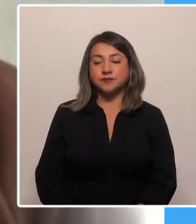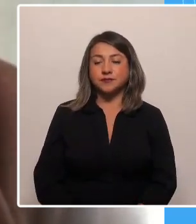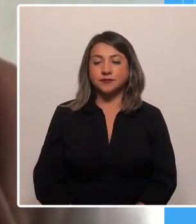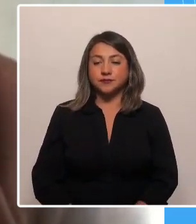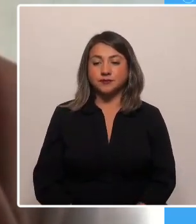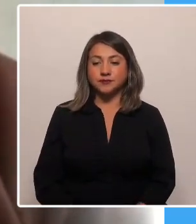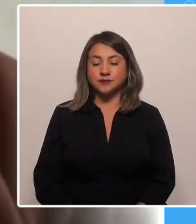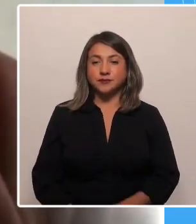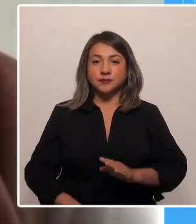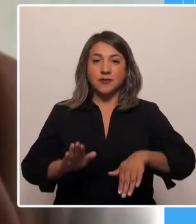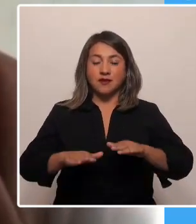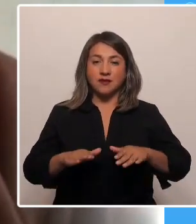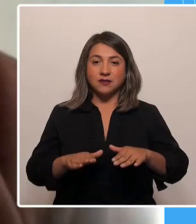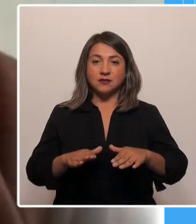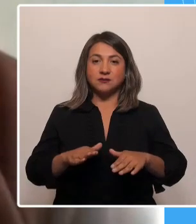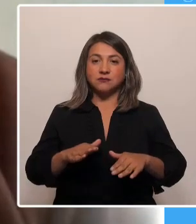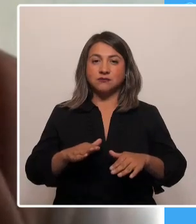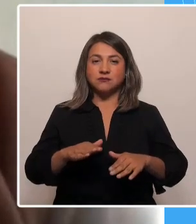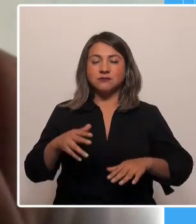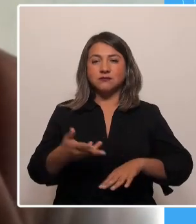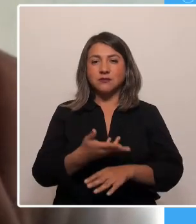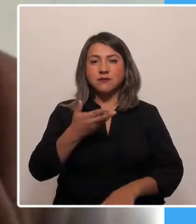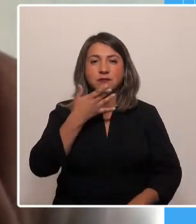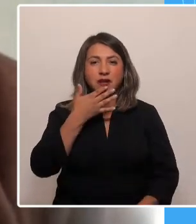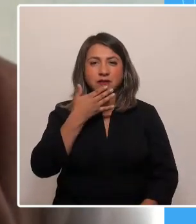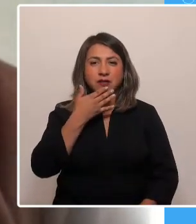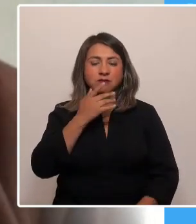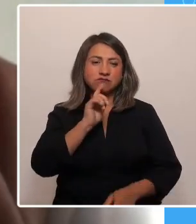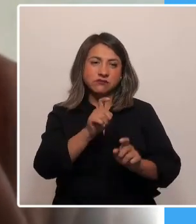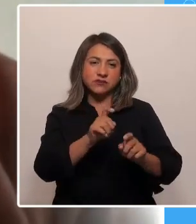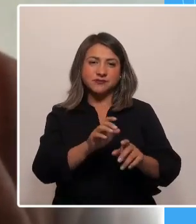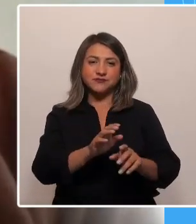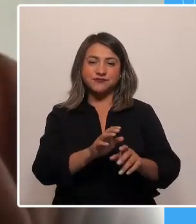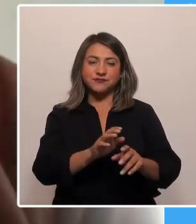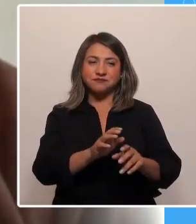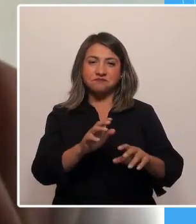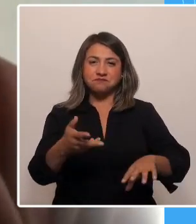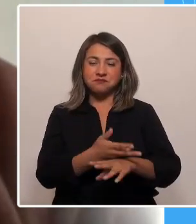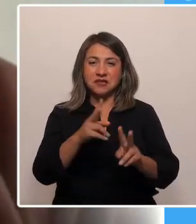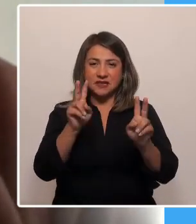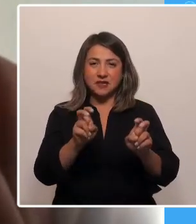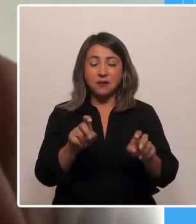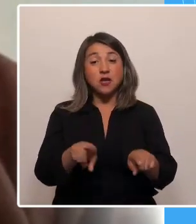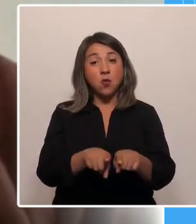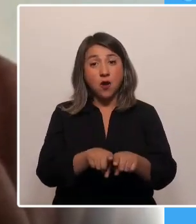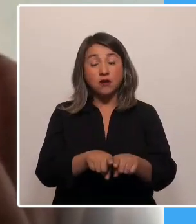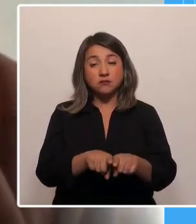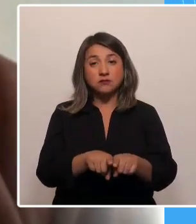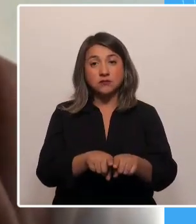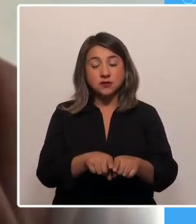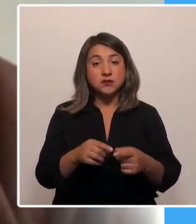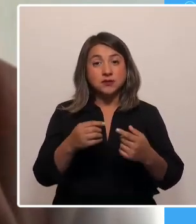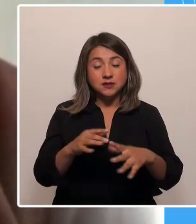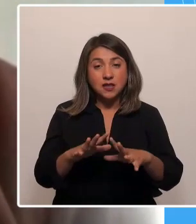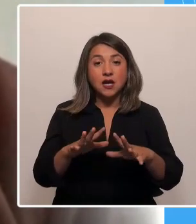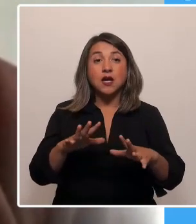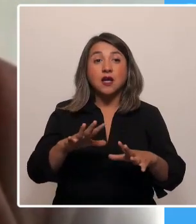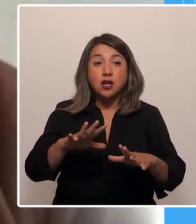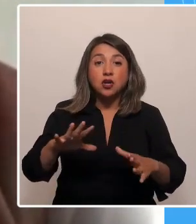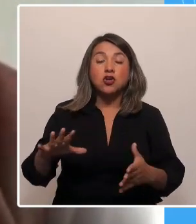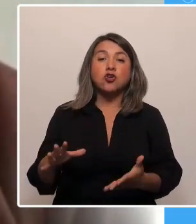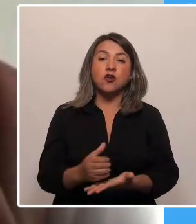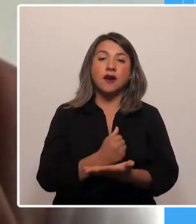de malas palabras, ¿no es cierto?, se trataron los temas. Pero así todo, creo que hemos llegado a un